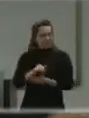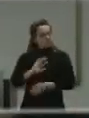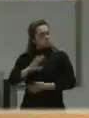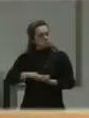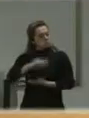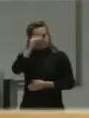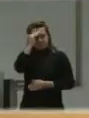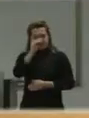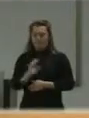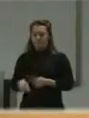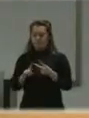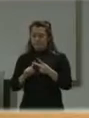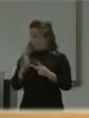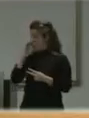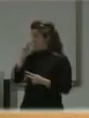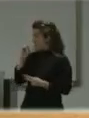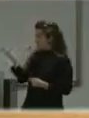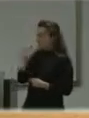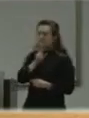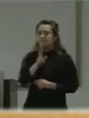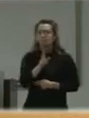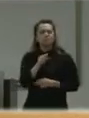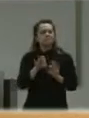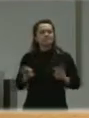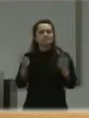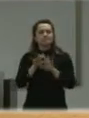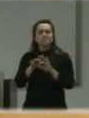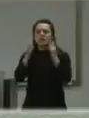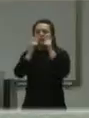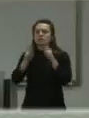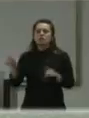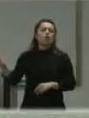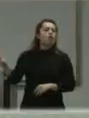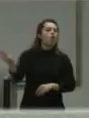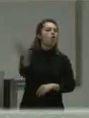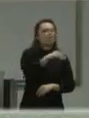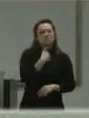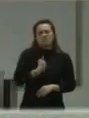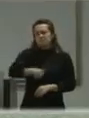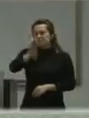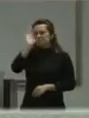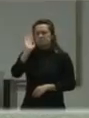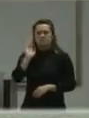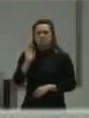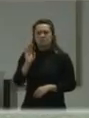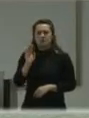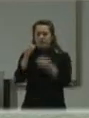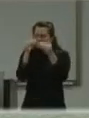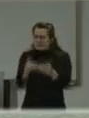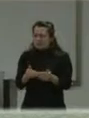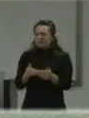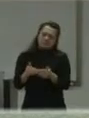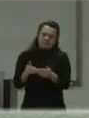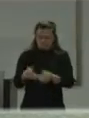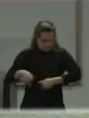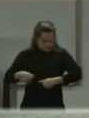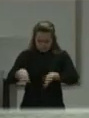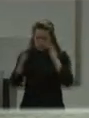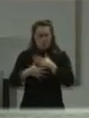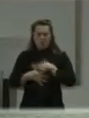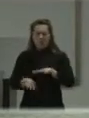Yo creo que es muy importante para enseñarle a las todas las personas de cualquier tipo tengan o no tengan discapacidad que